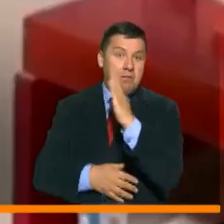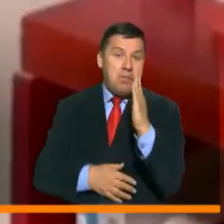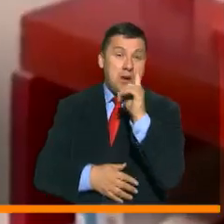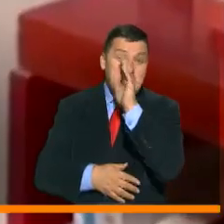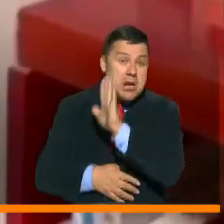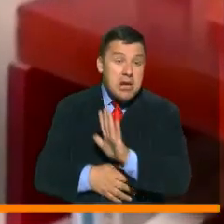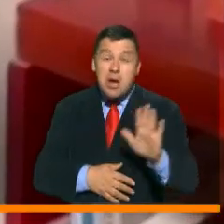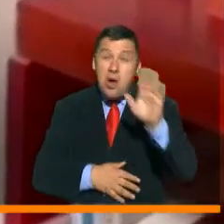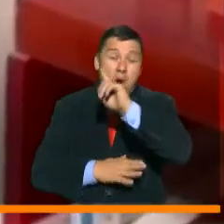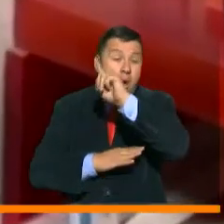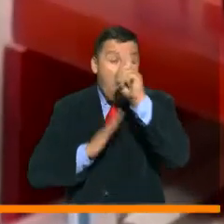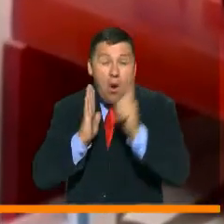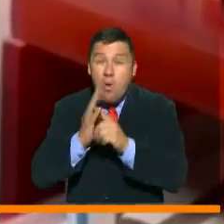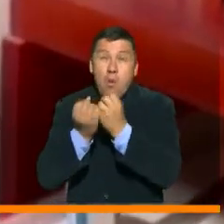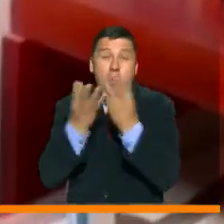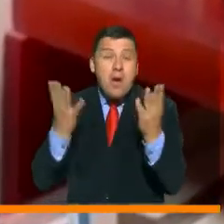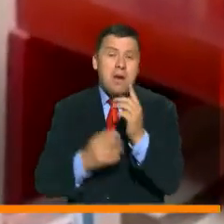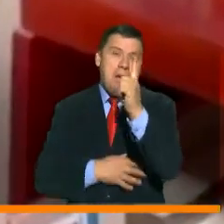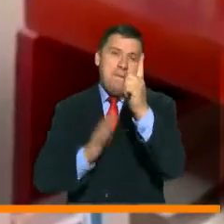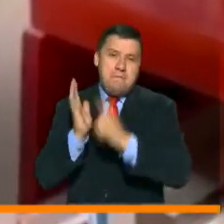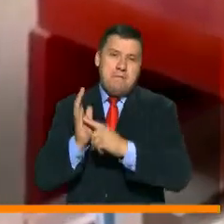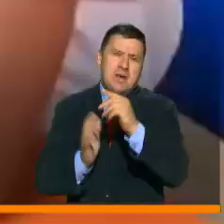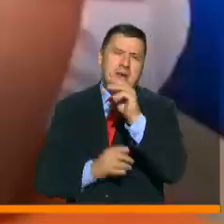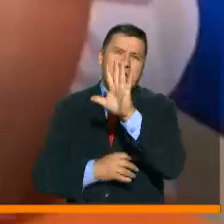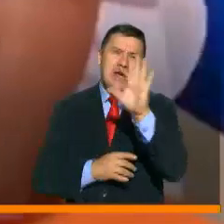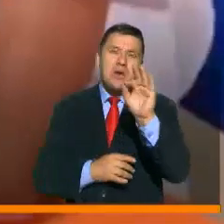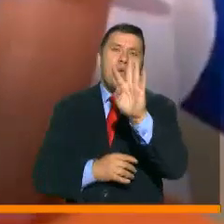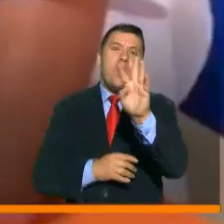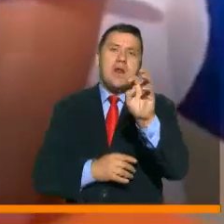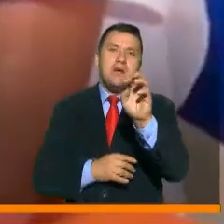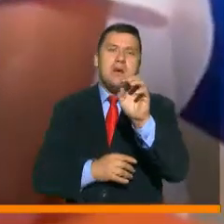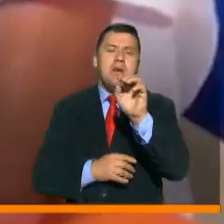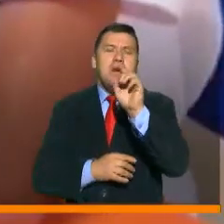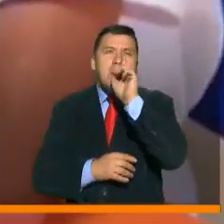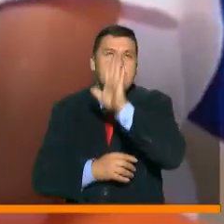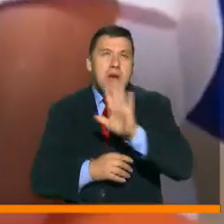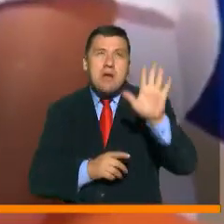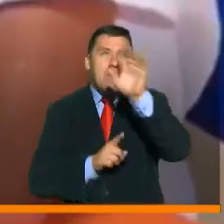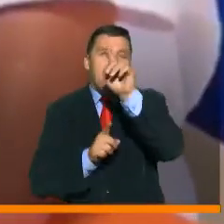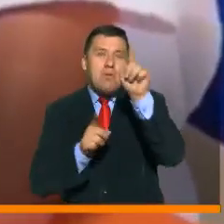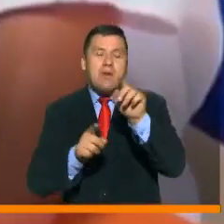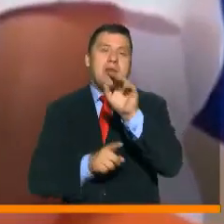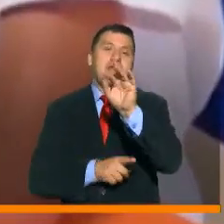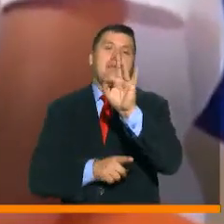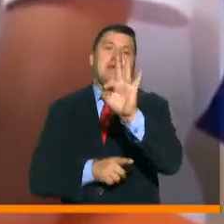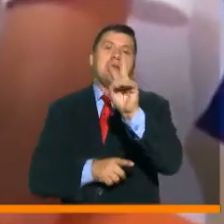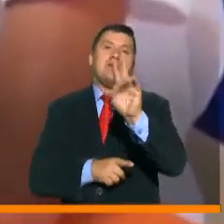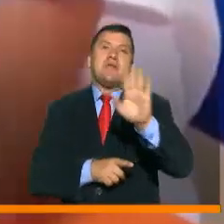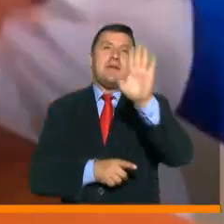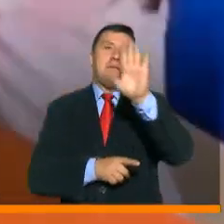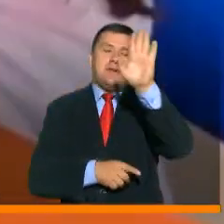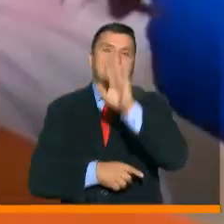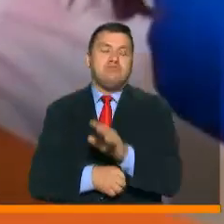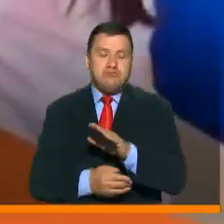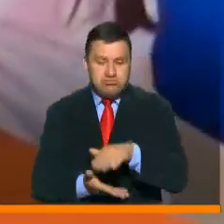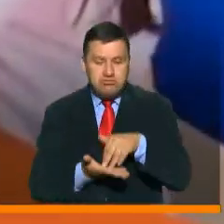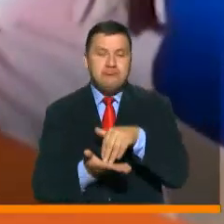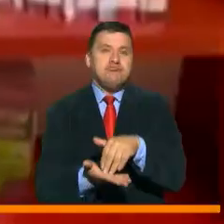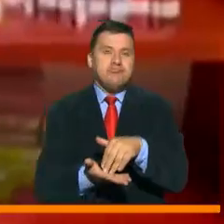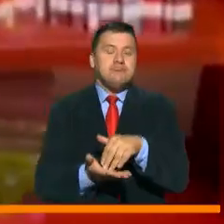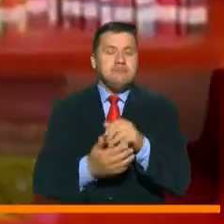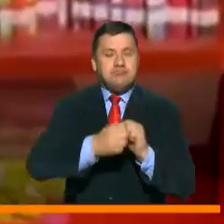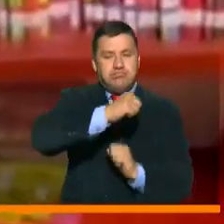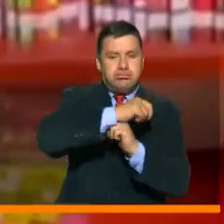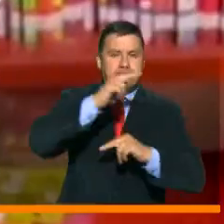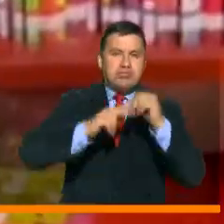públicas completan mil 548 distribuidas en los 32 departamentos del país consolidándose como la